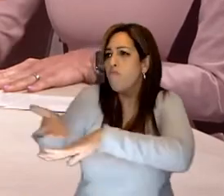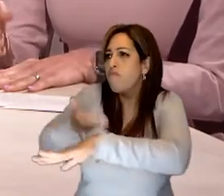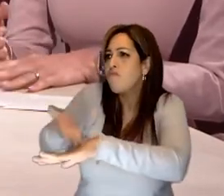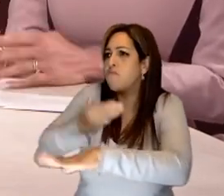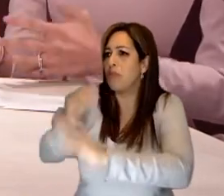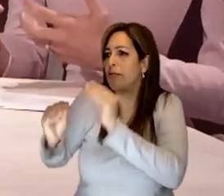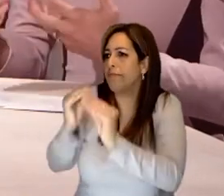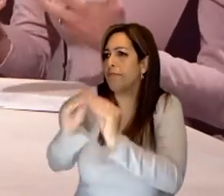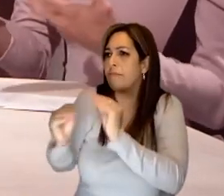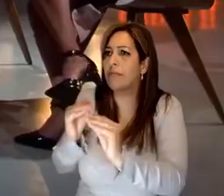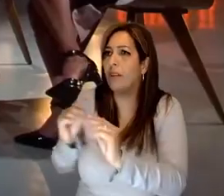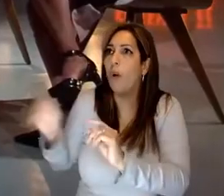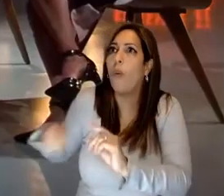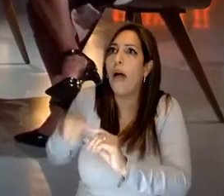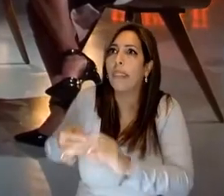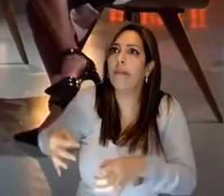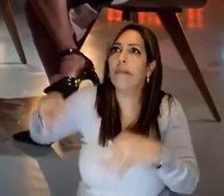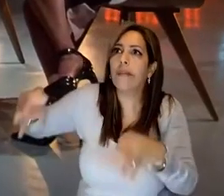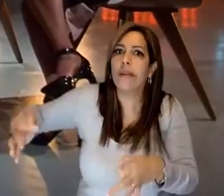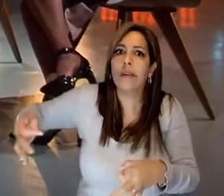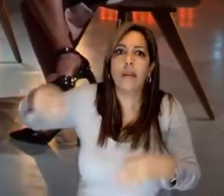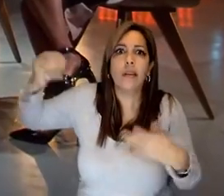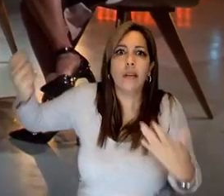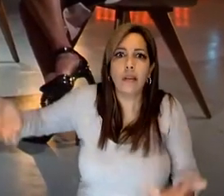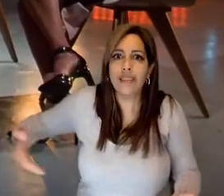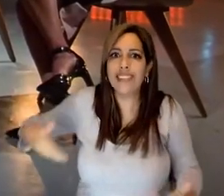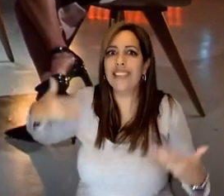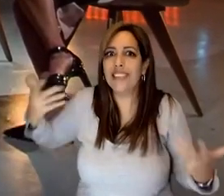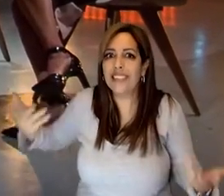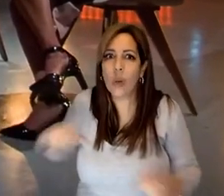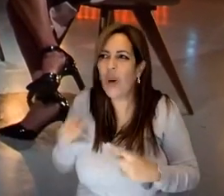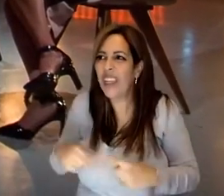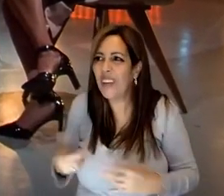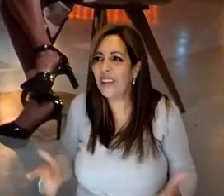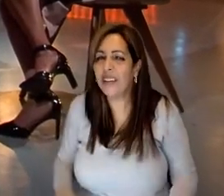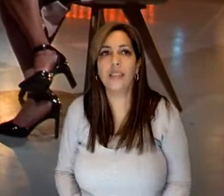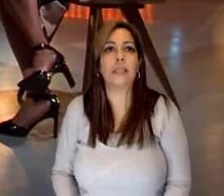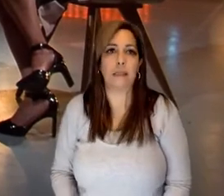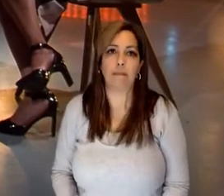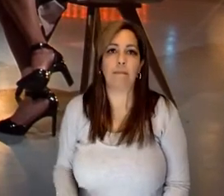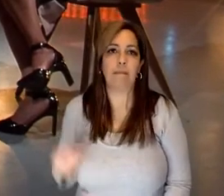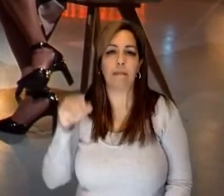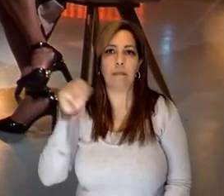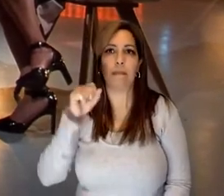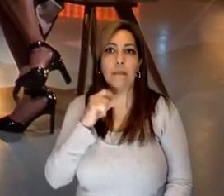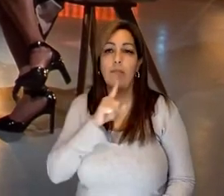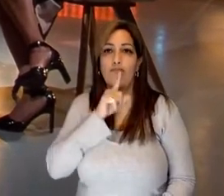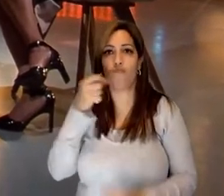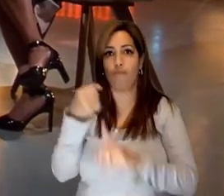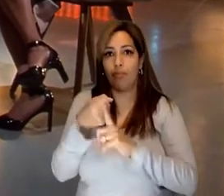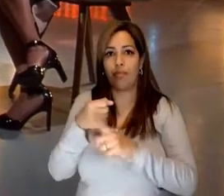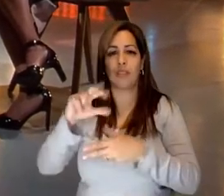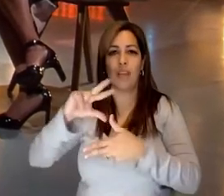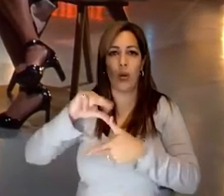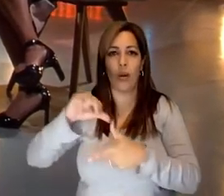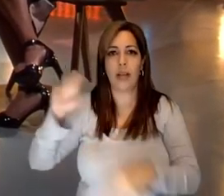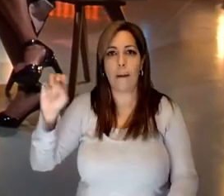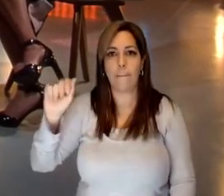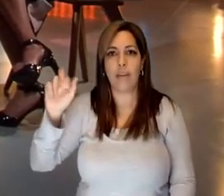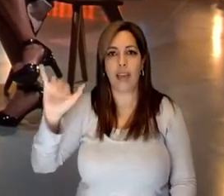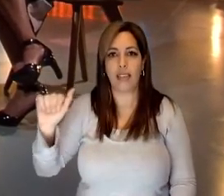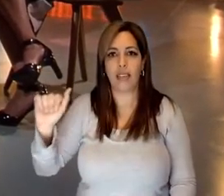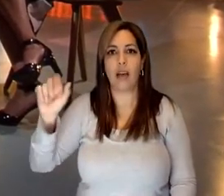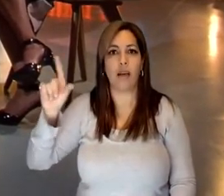óptimas condiciones. ¿Para cuándo? ¿Para cuándo es que esto viene ya finalmente? Qué bien, como es de conocimiento, ¿verdad? Desde 2017 que pasó el huracán María,